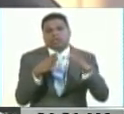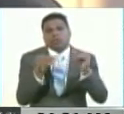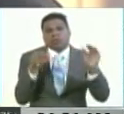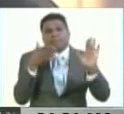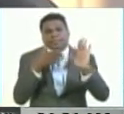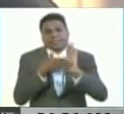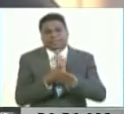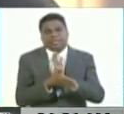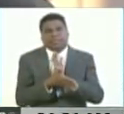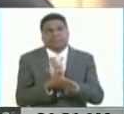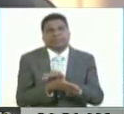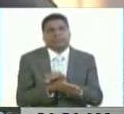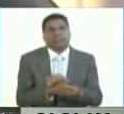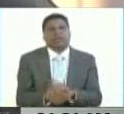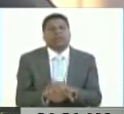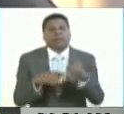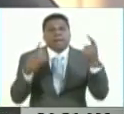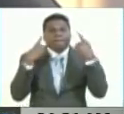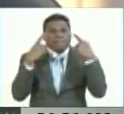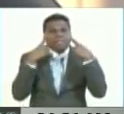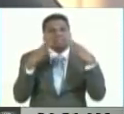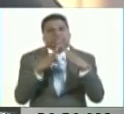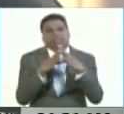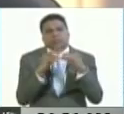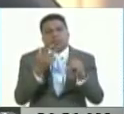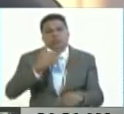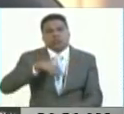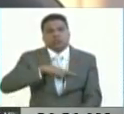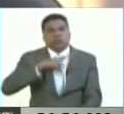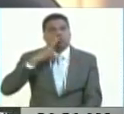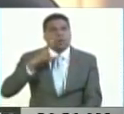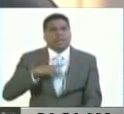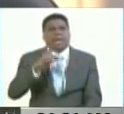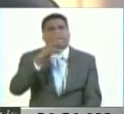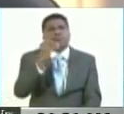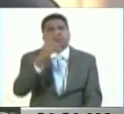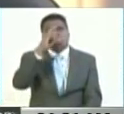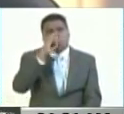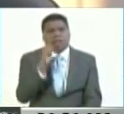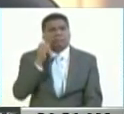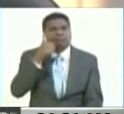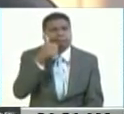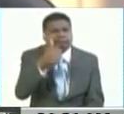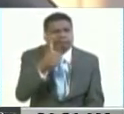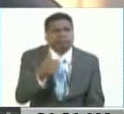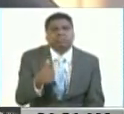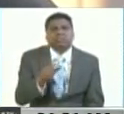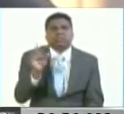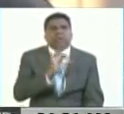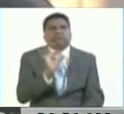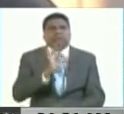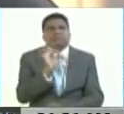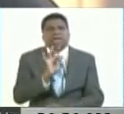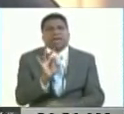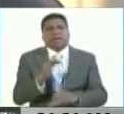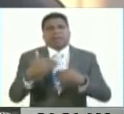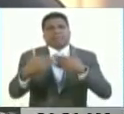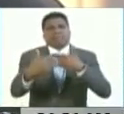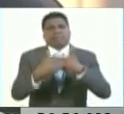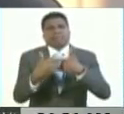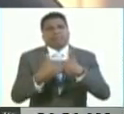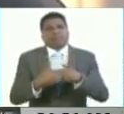que realmente causa una alarma. Porque nosotros realmente teníamos muchos años que no hacíamos, no incidía tanto en